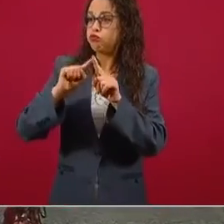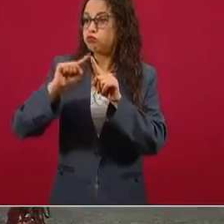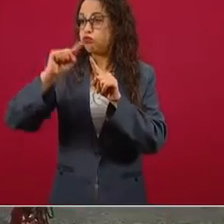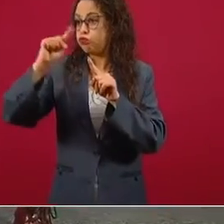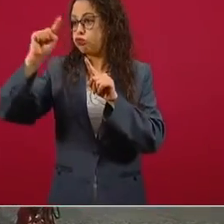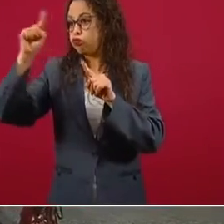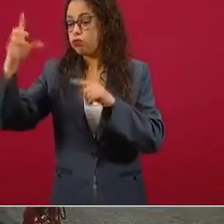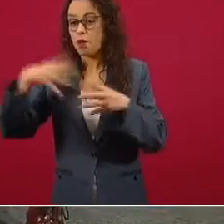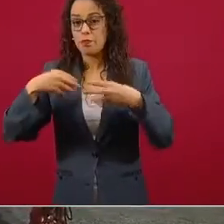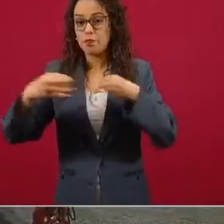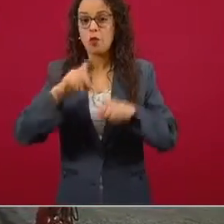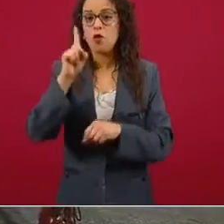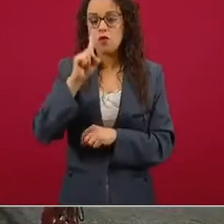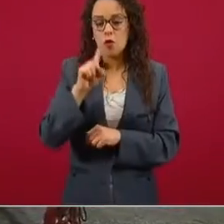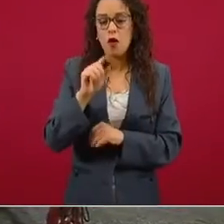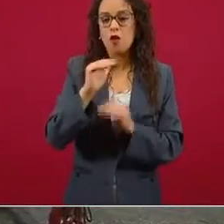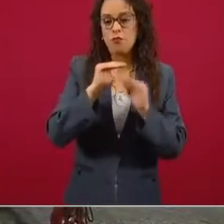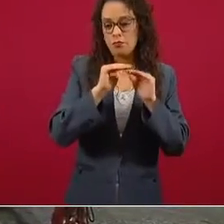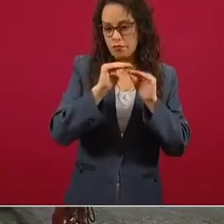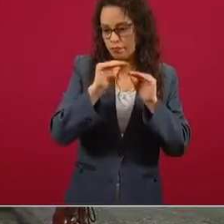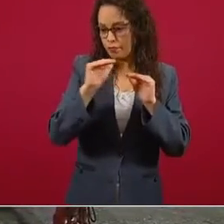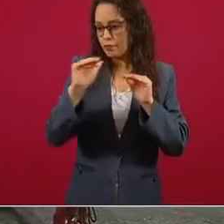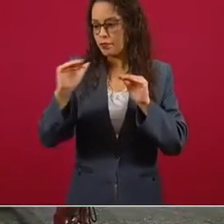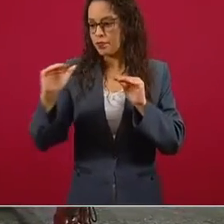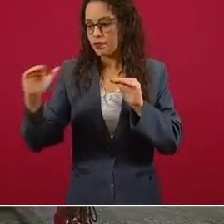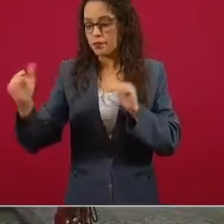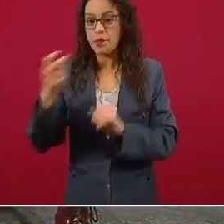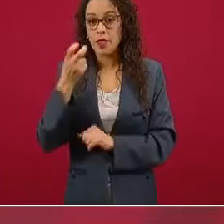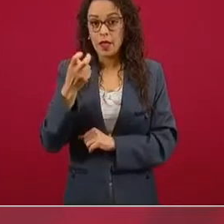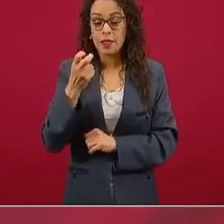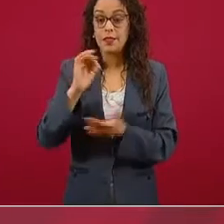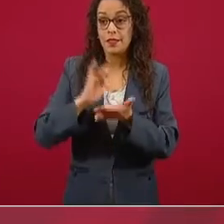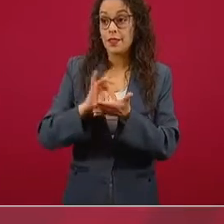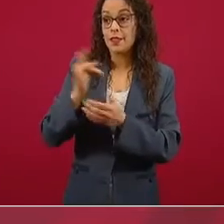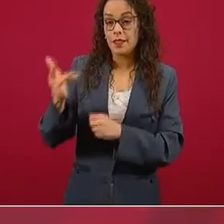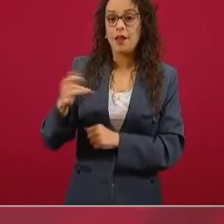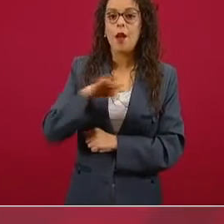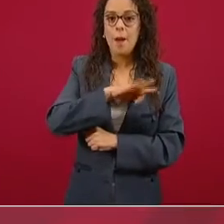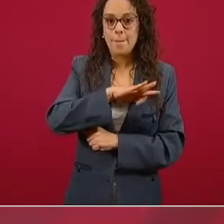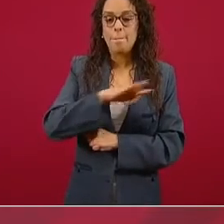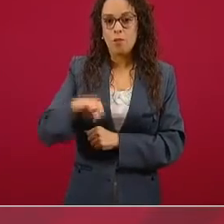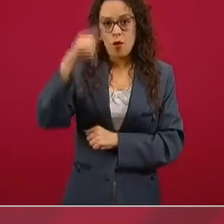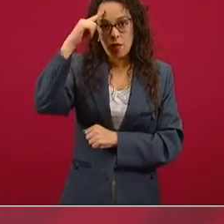montar toda la infraestructura que se requería.